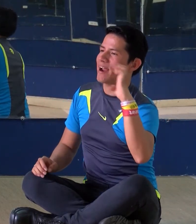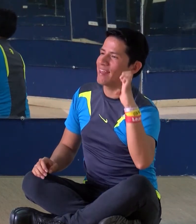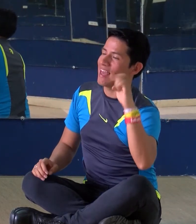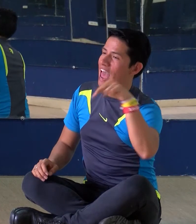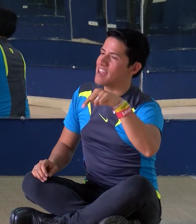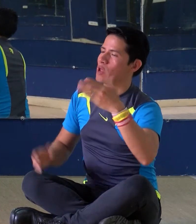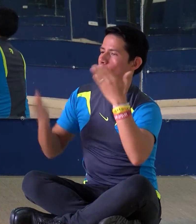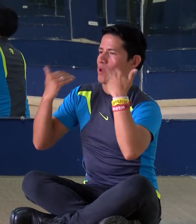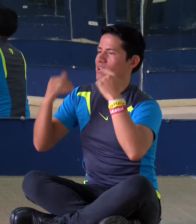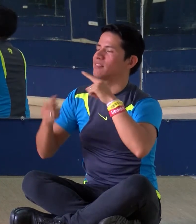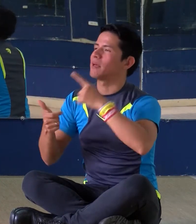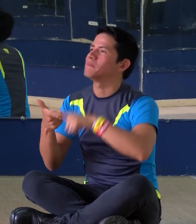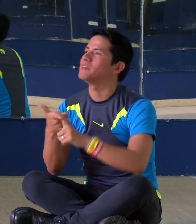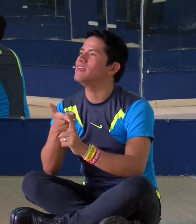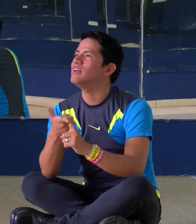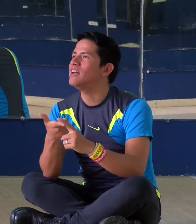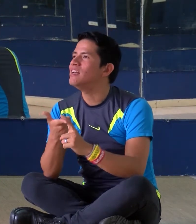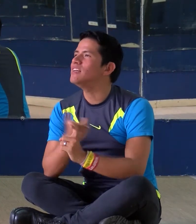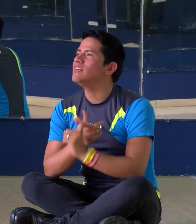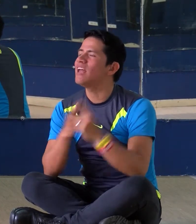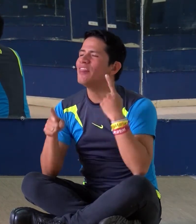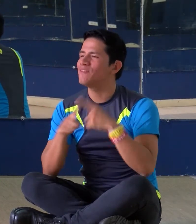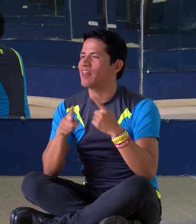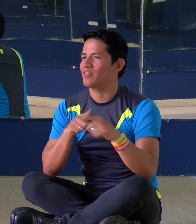También en el Teatro Sucre en Guayaquil.